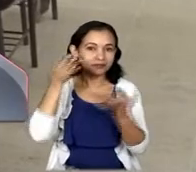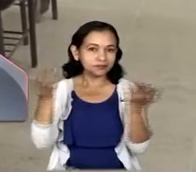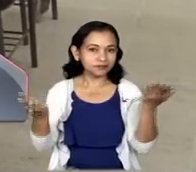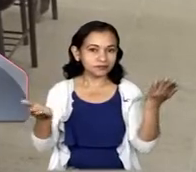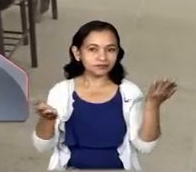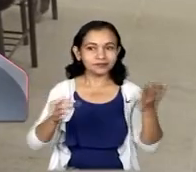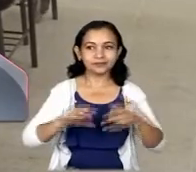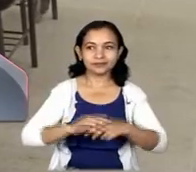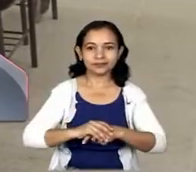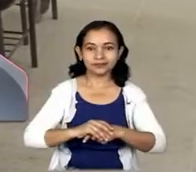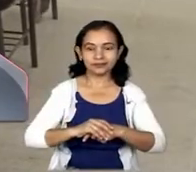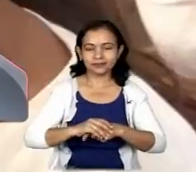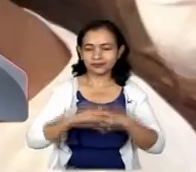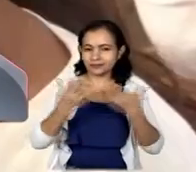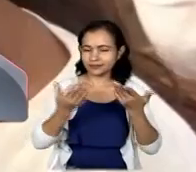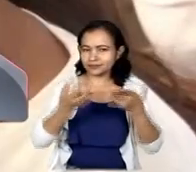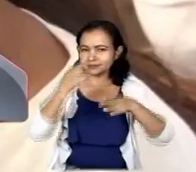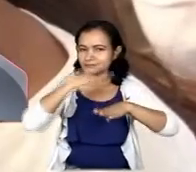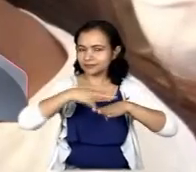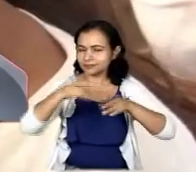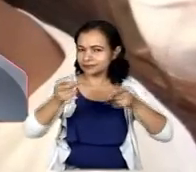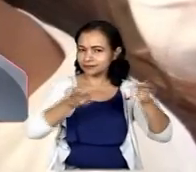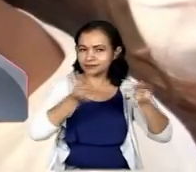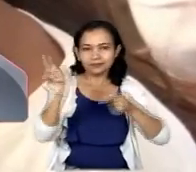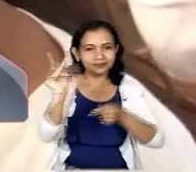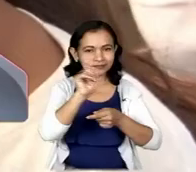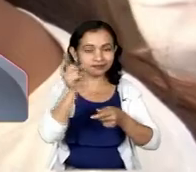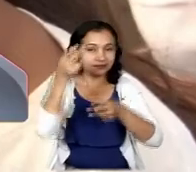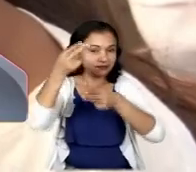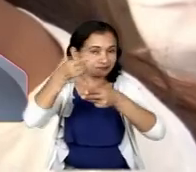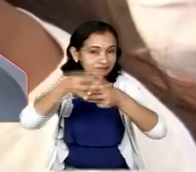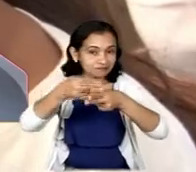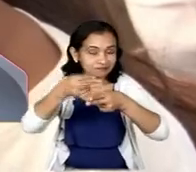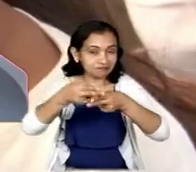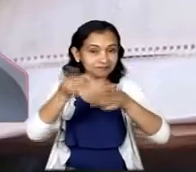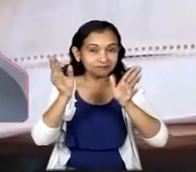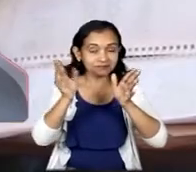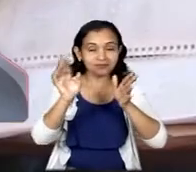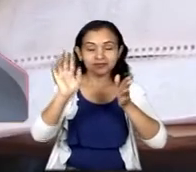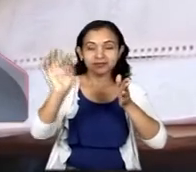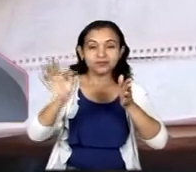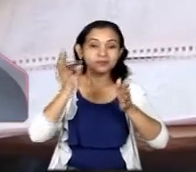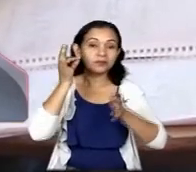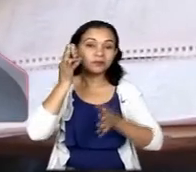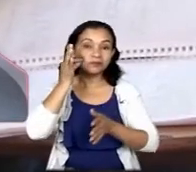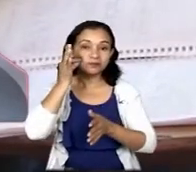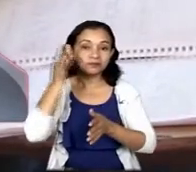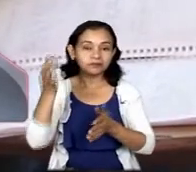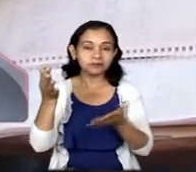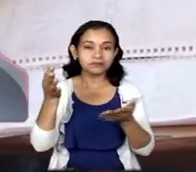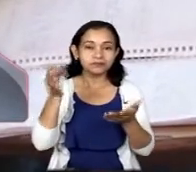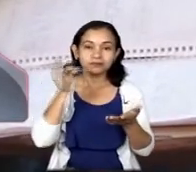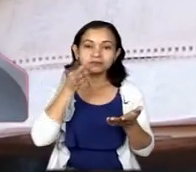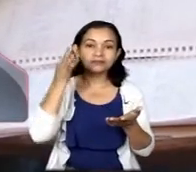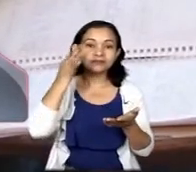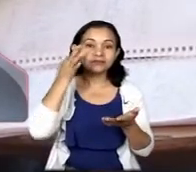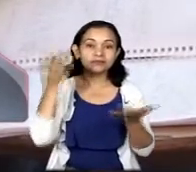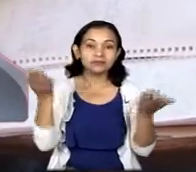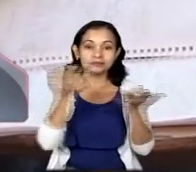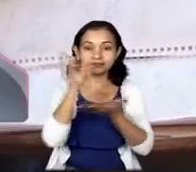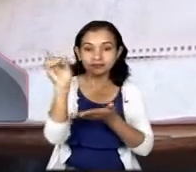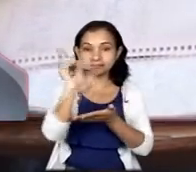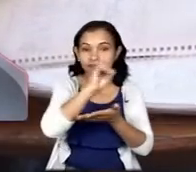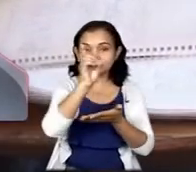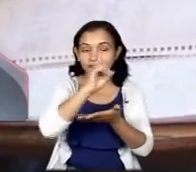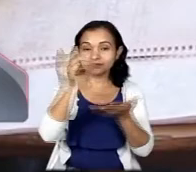sea una cuestión de normativas. Ah, sí, claro. Sí, las escuelas normales son los lugares donde se estudia